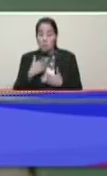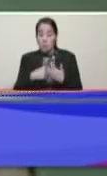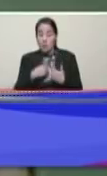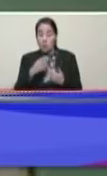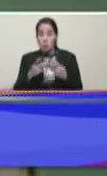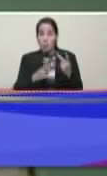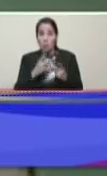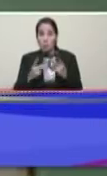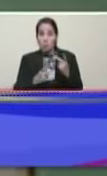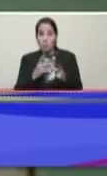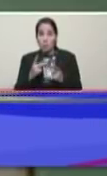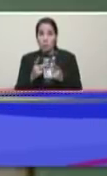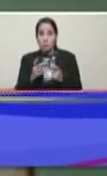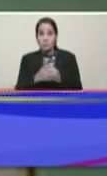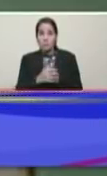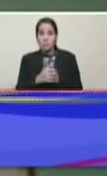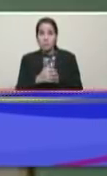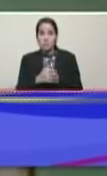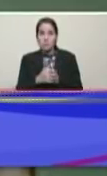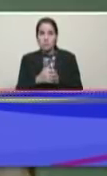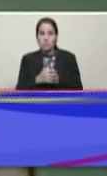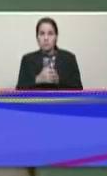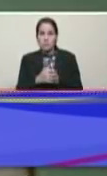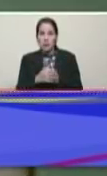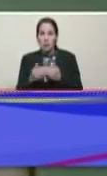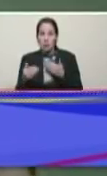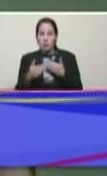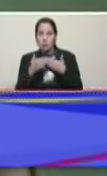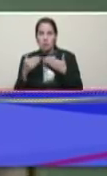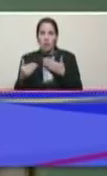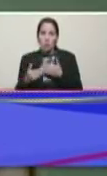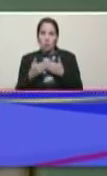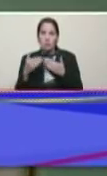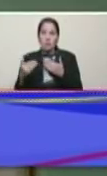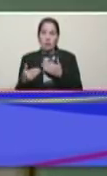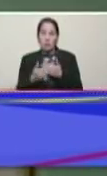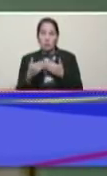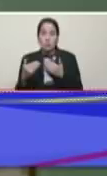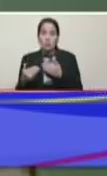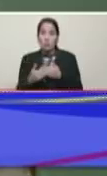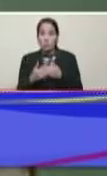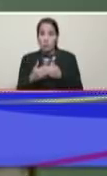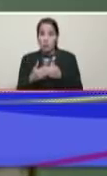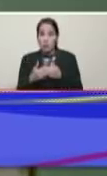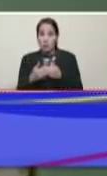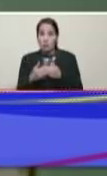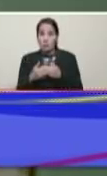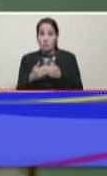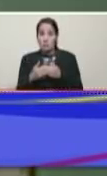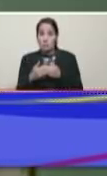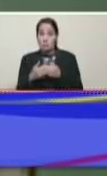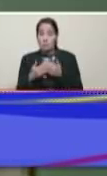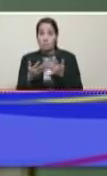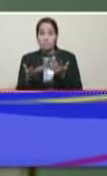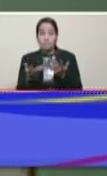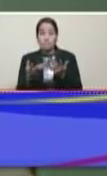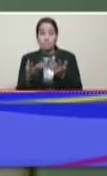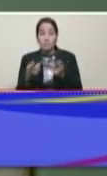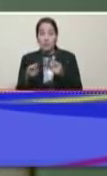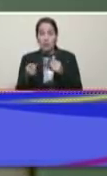ante hay ante estas agresiones ante esta arremetida del imperialismo nos ha sacudió la